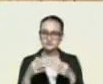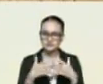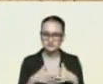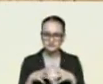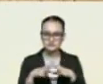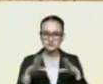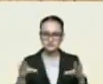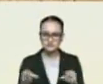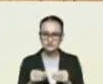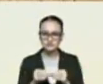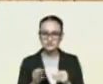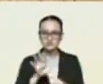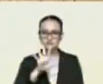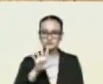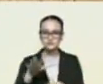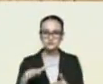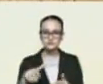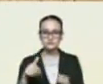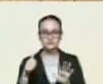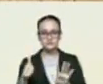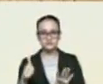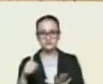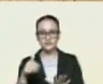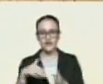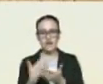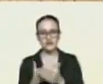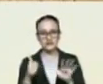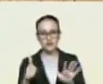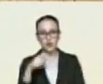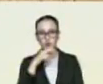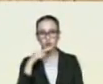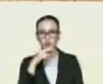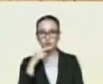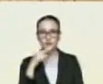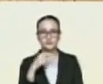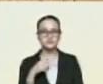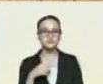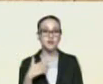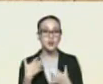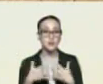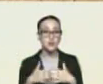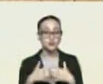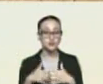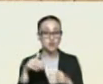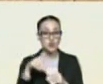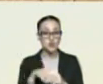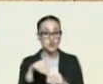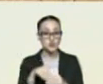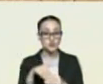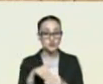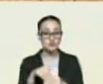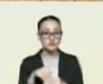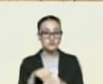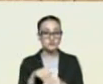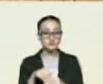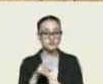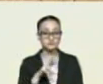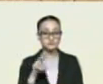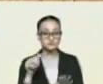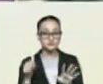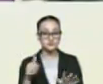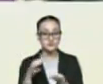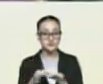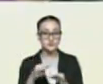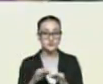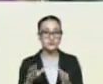se hizo entre el 5 y el 6 de octubre. La auditoría de producción de máquinas de votación se hizo entre el 26